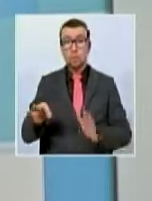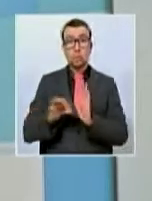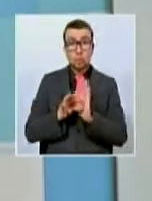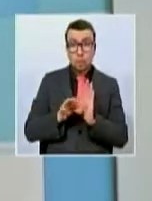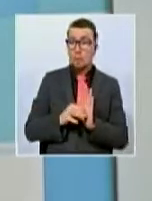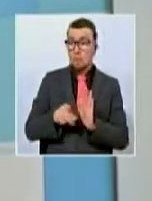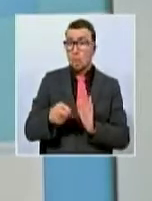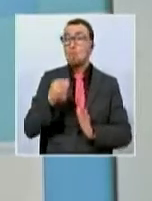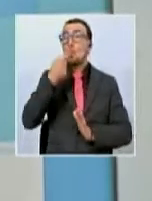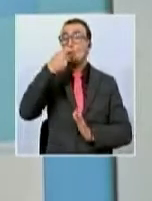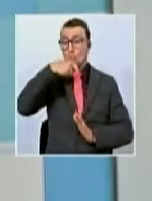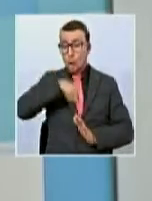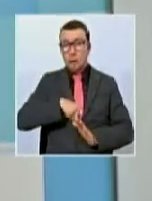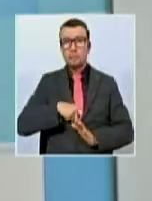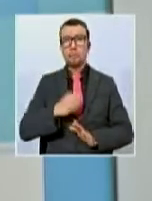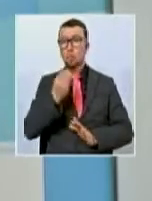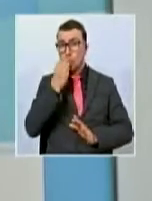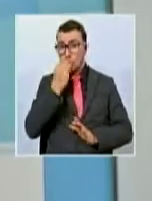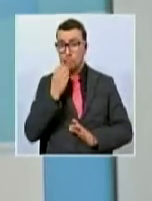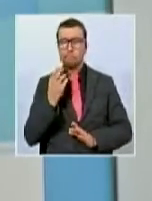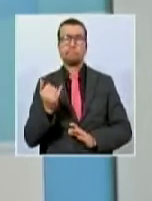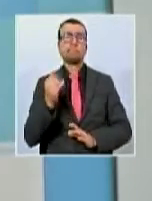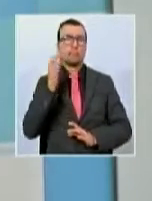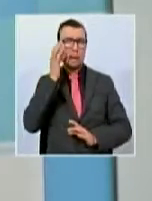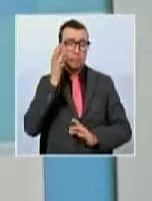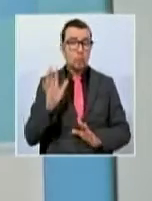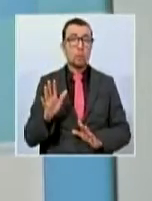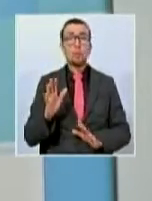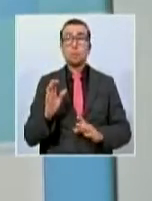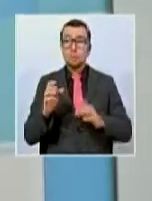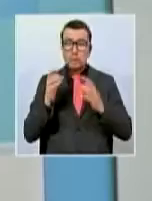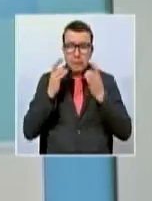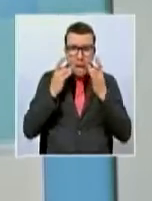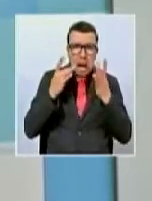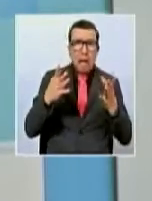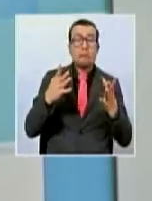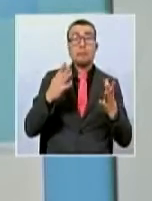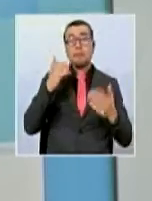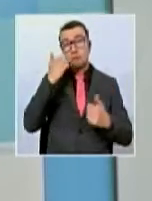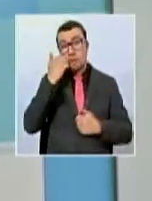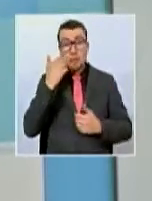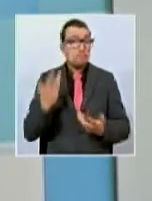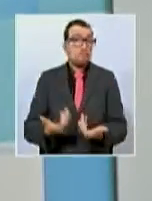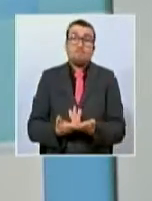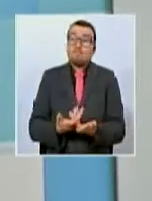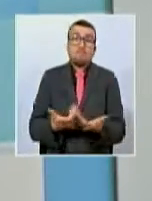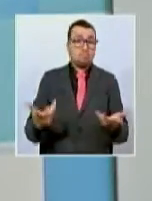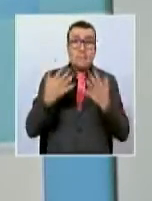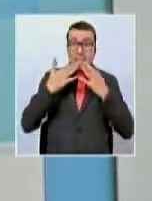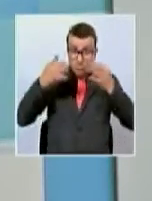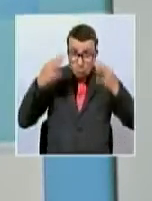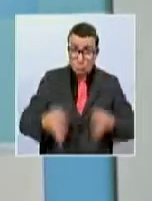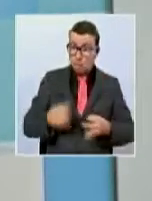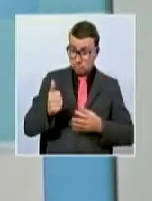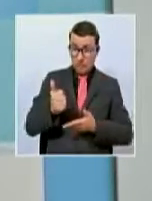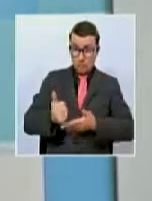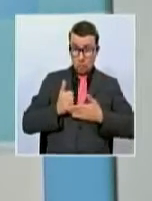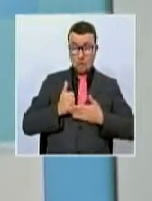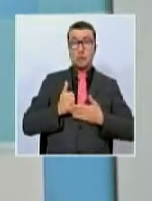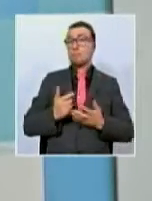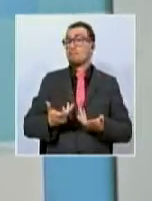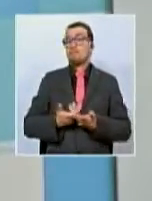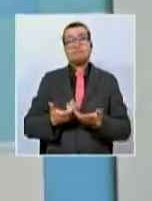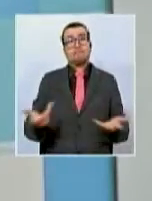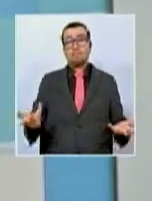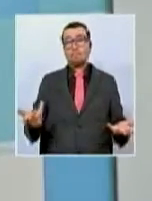puede resultar ser un producto que no le dé la garantía y la seguridad al consumidor o al paciente de que va a tener ese efecto positivo